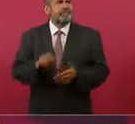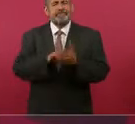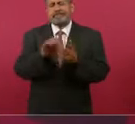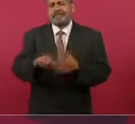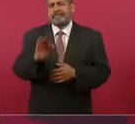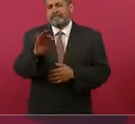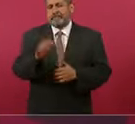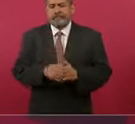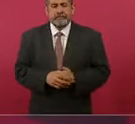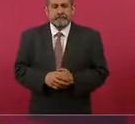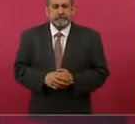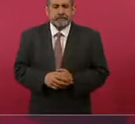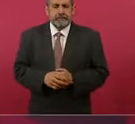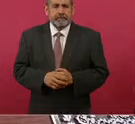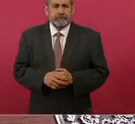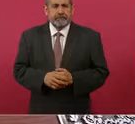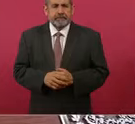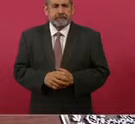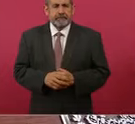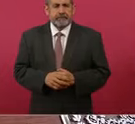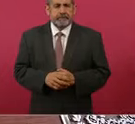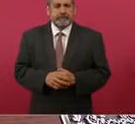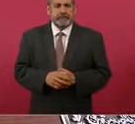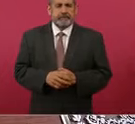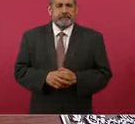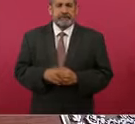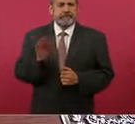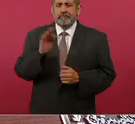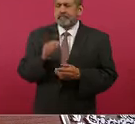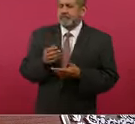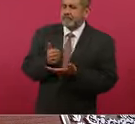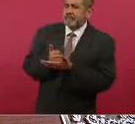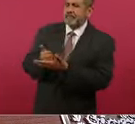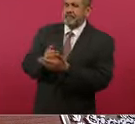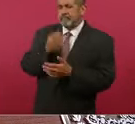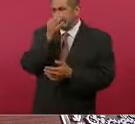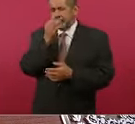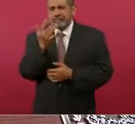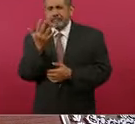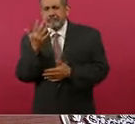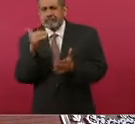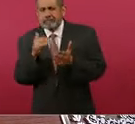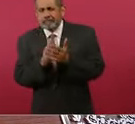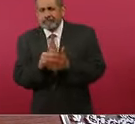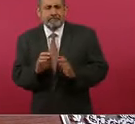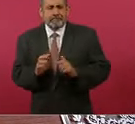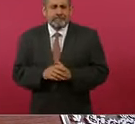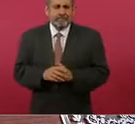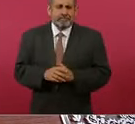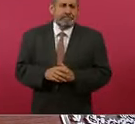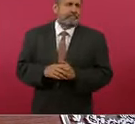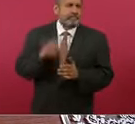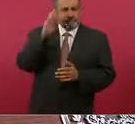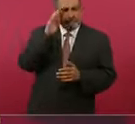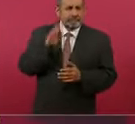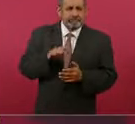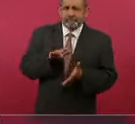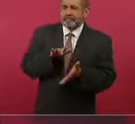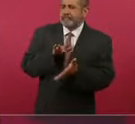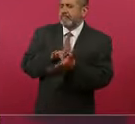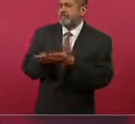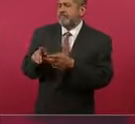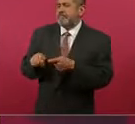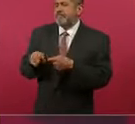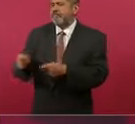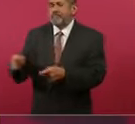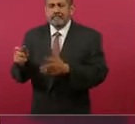se piense ayudar a 50 mil y solo se apoye